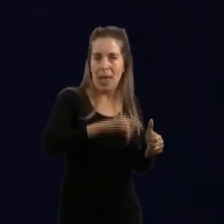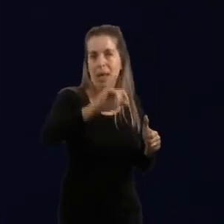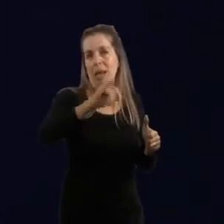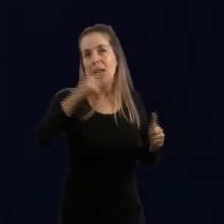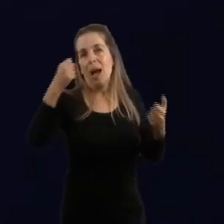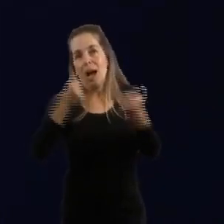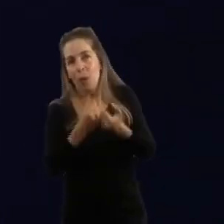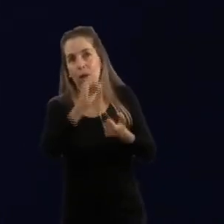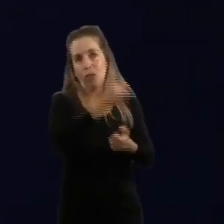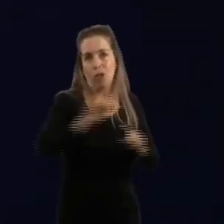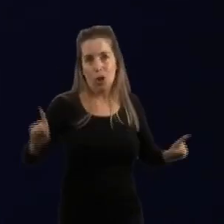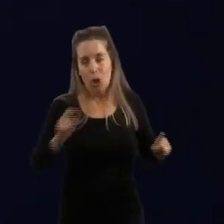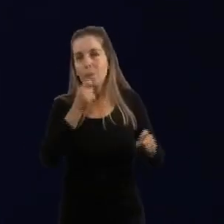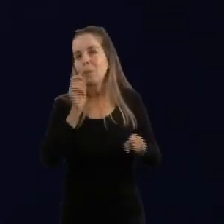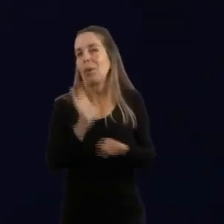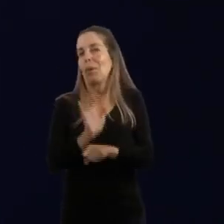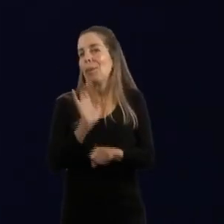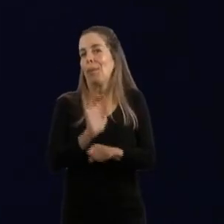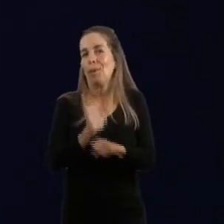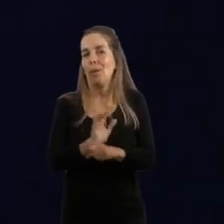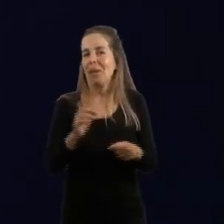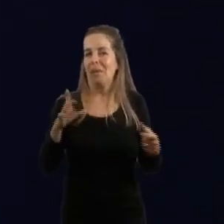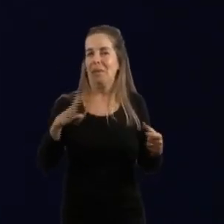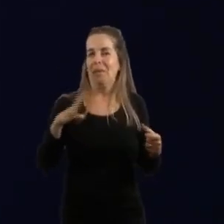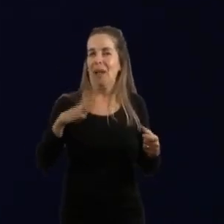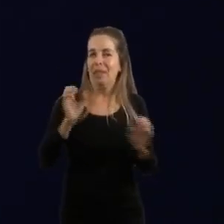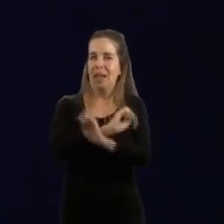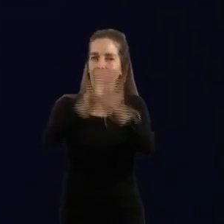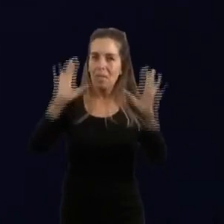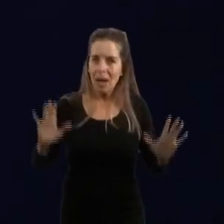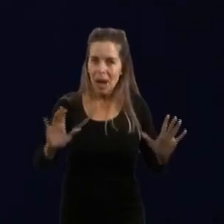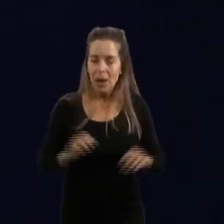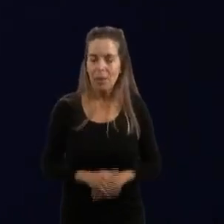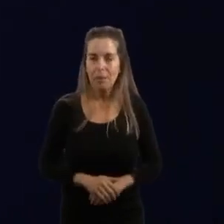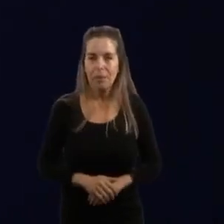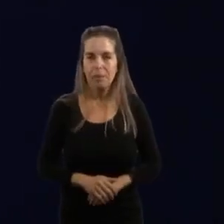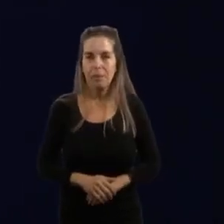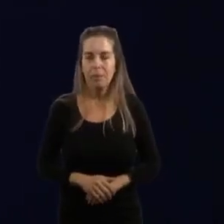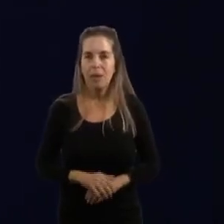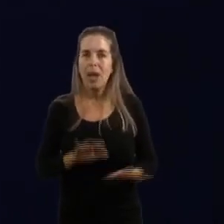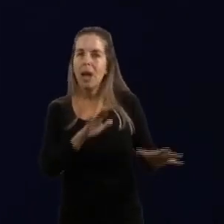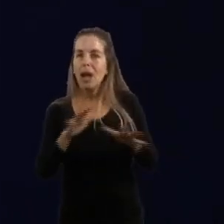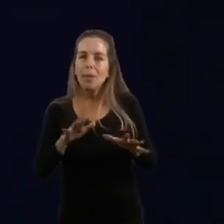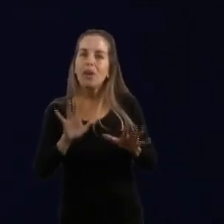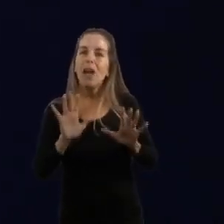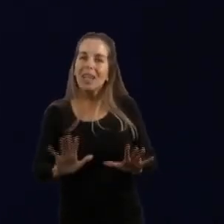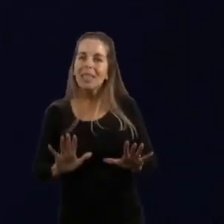estás embarazada o no estás embarazada, digamos, no estás más o menos embarazada. Tal vez ahí